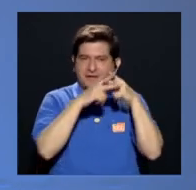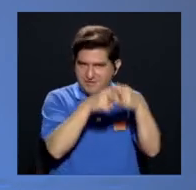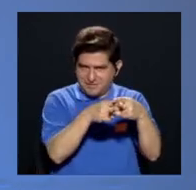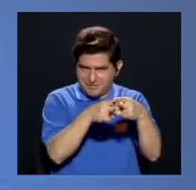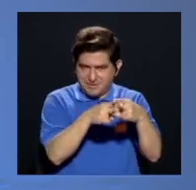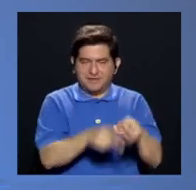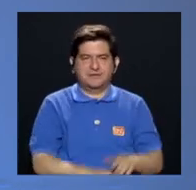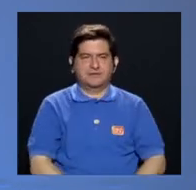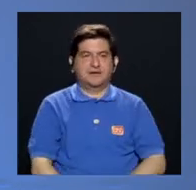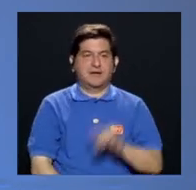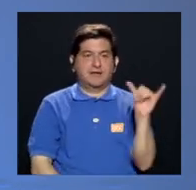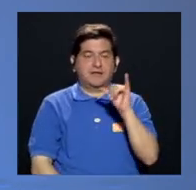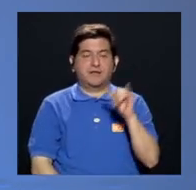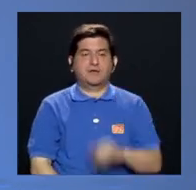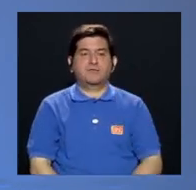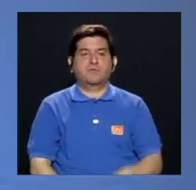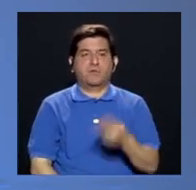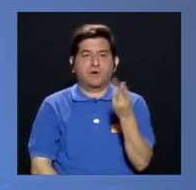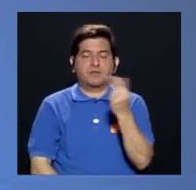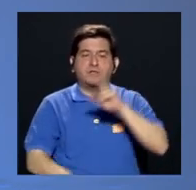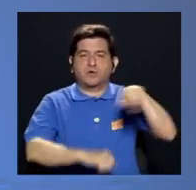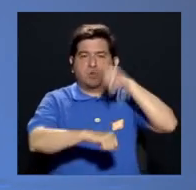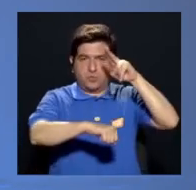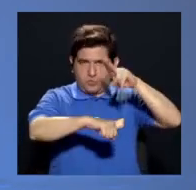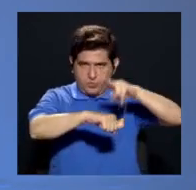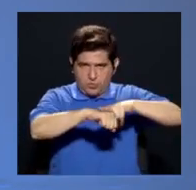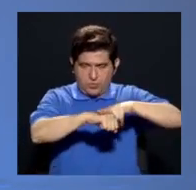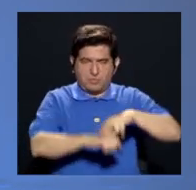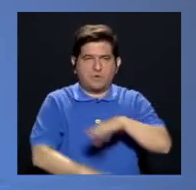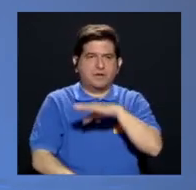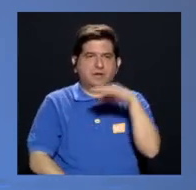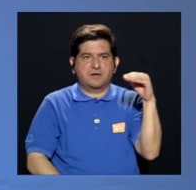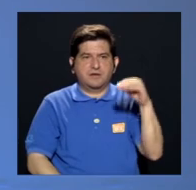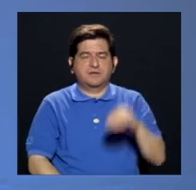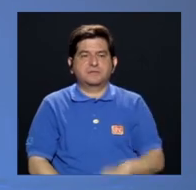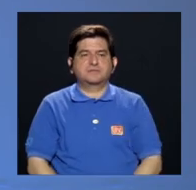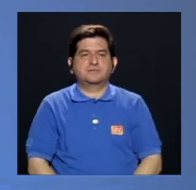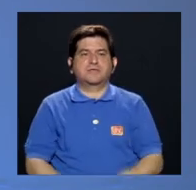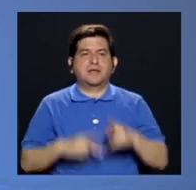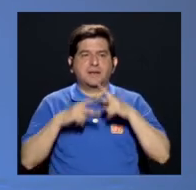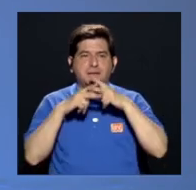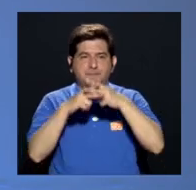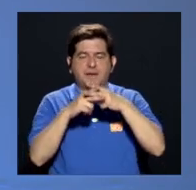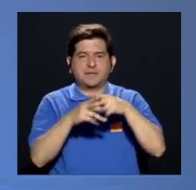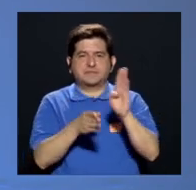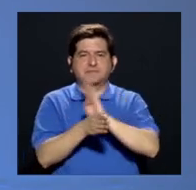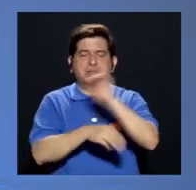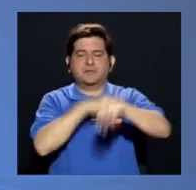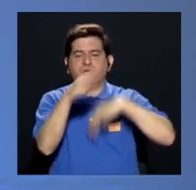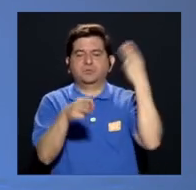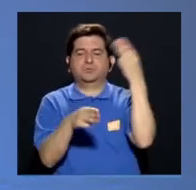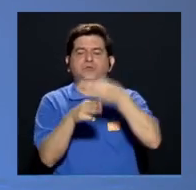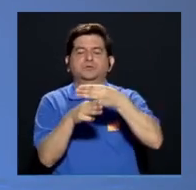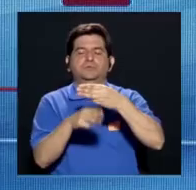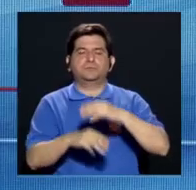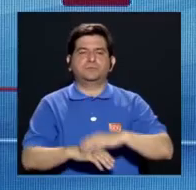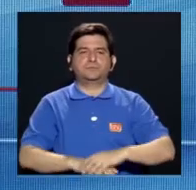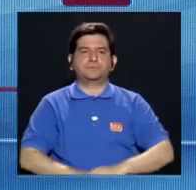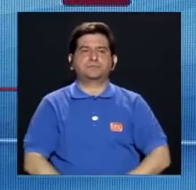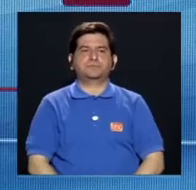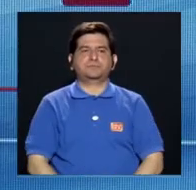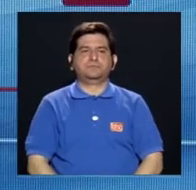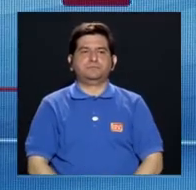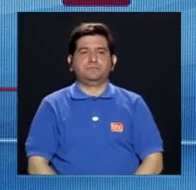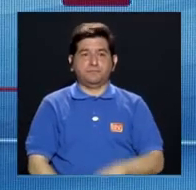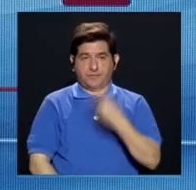sino que también de fondos ordinarios y del préstamo del Banco Mundial.